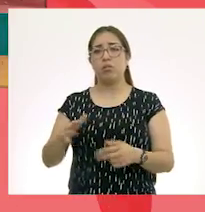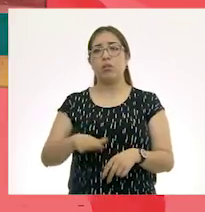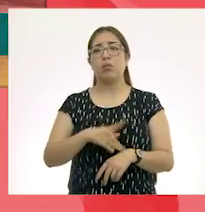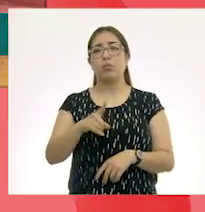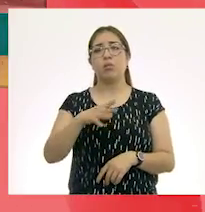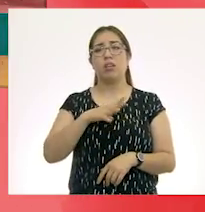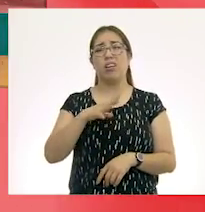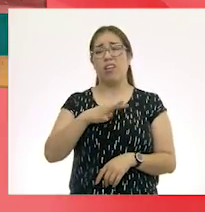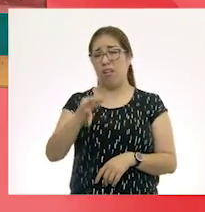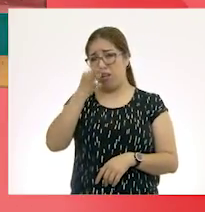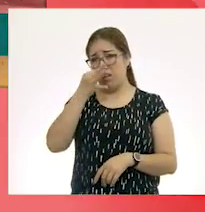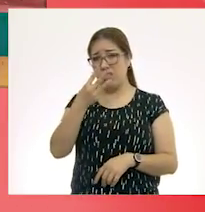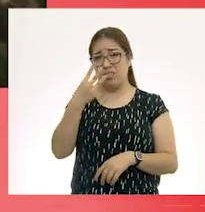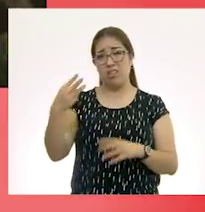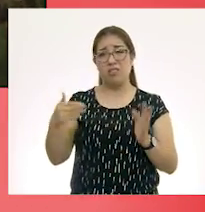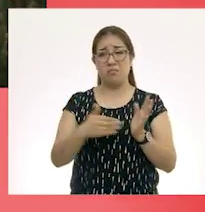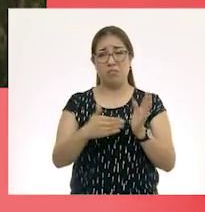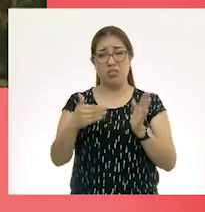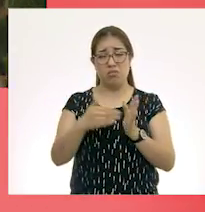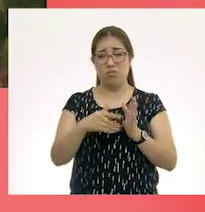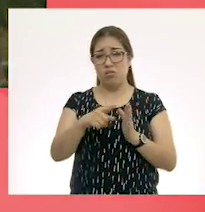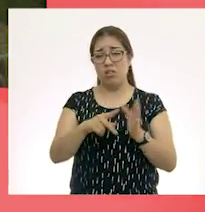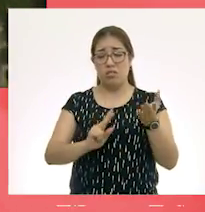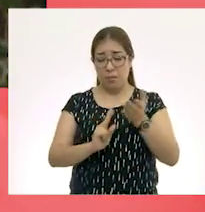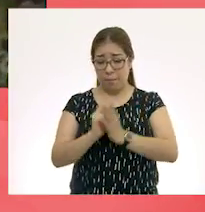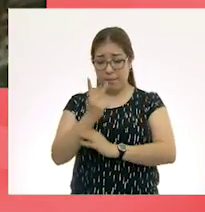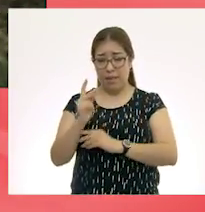3 millones de plantas.